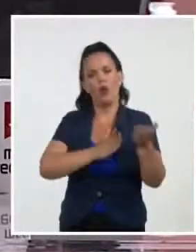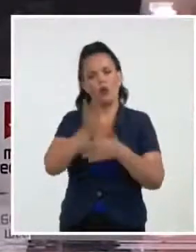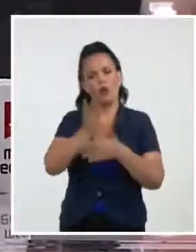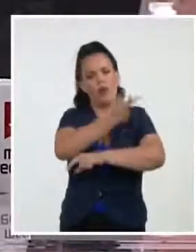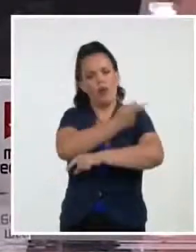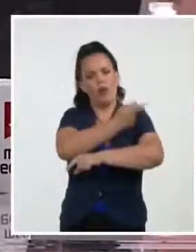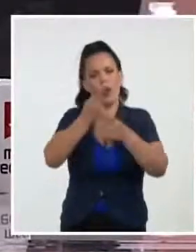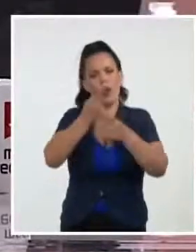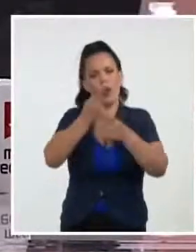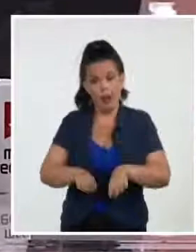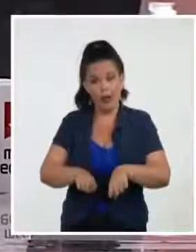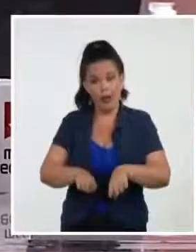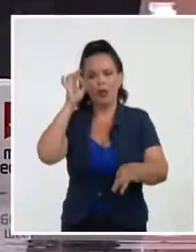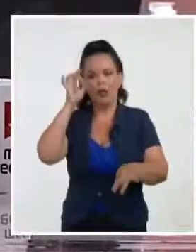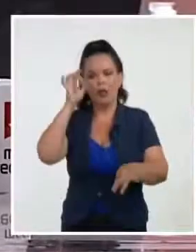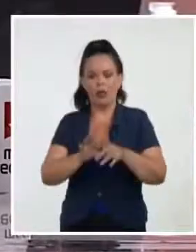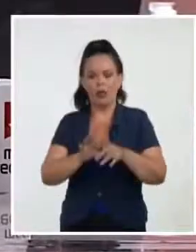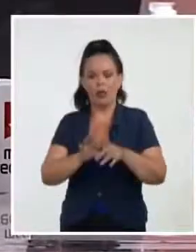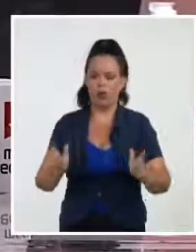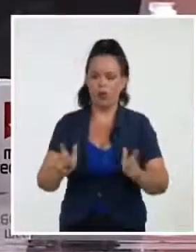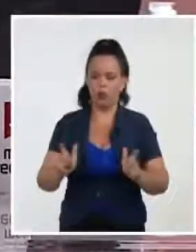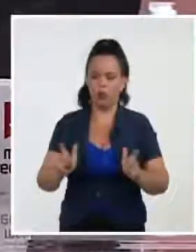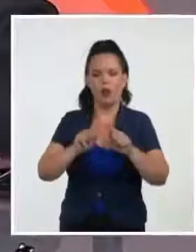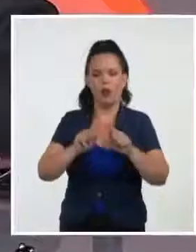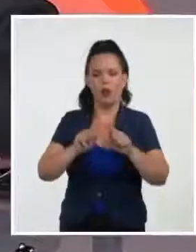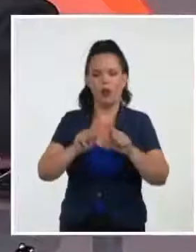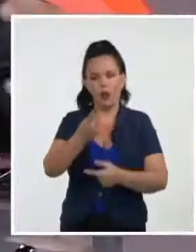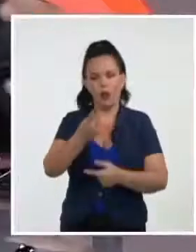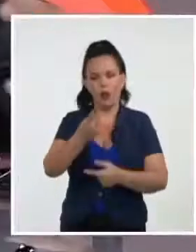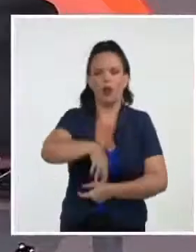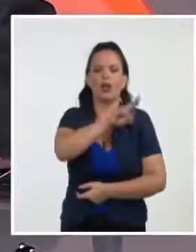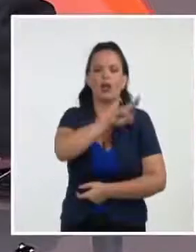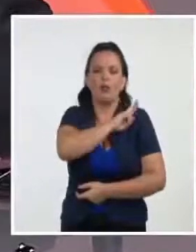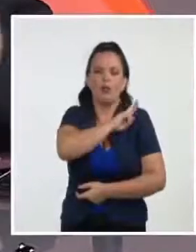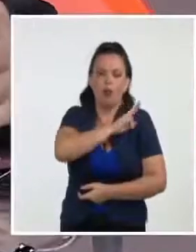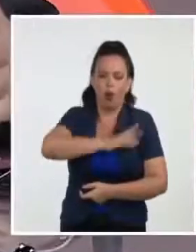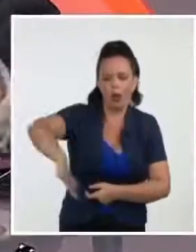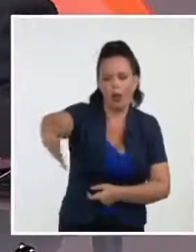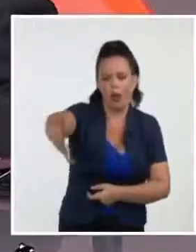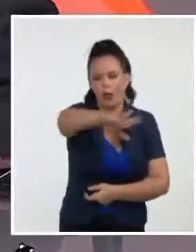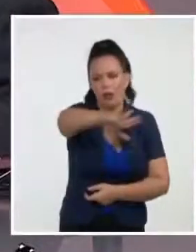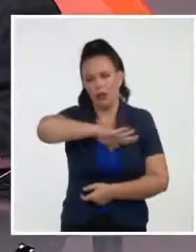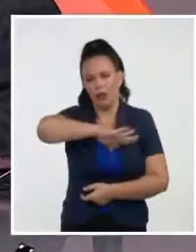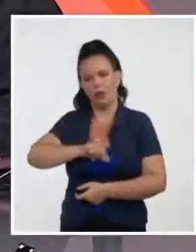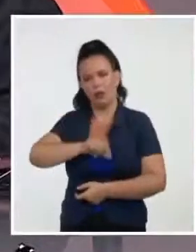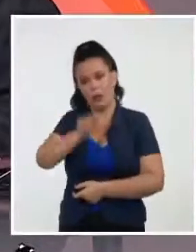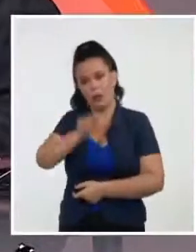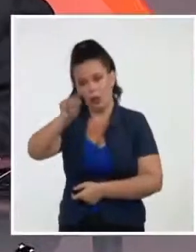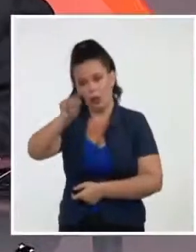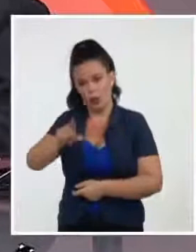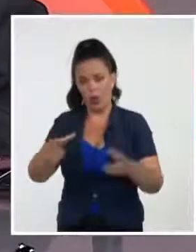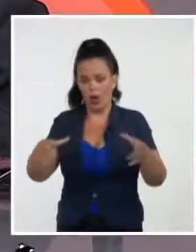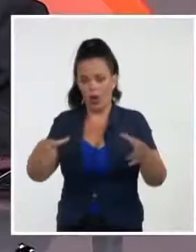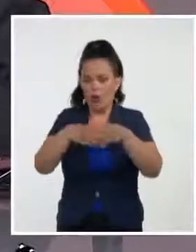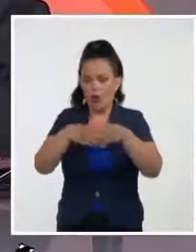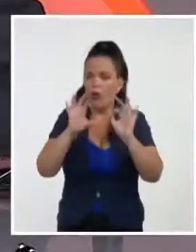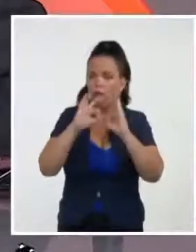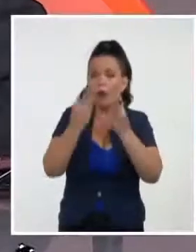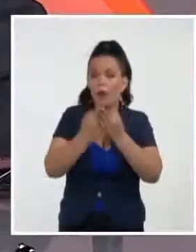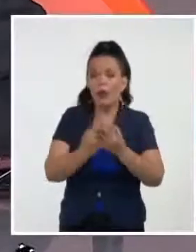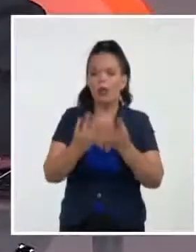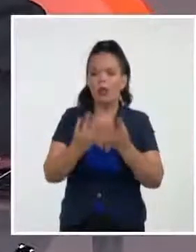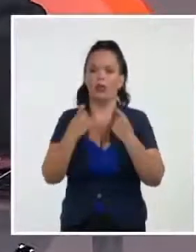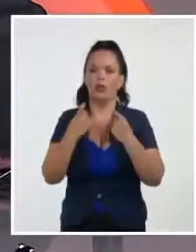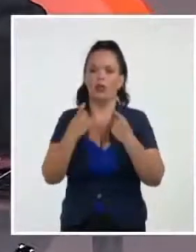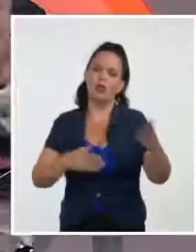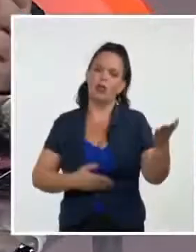sea mayor la responsabilidad de nuestras personas, de nuestros colectivos, de nuestras familias, para enfrentar el desafío que tenemos